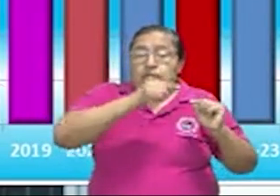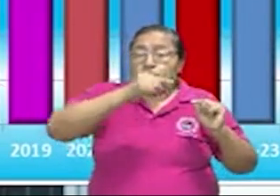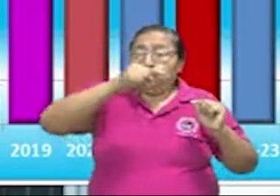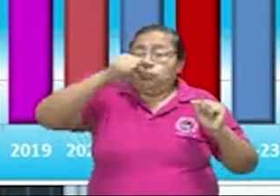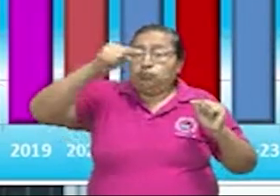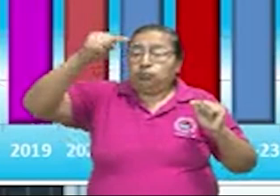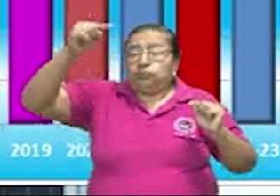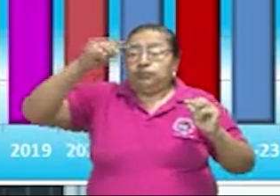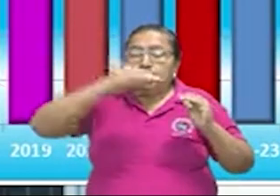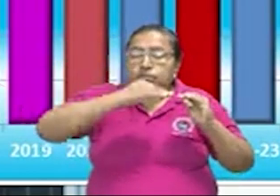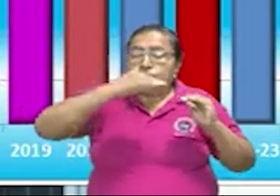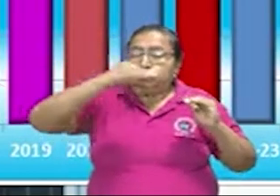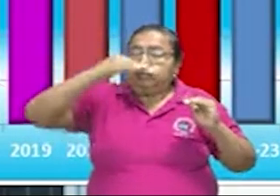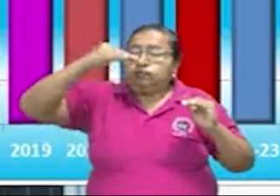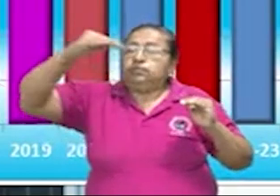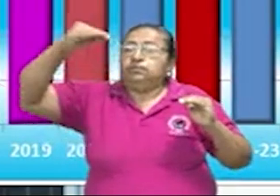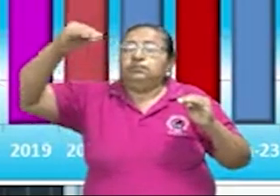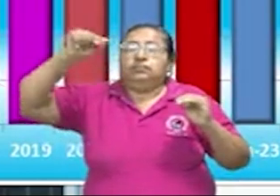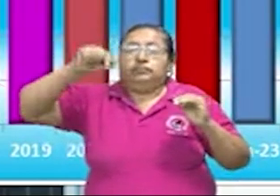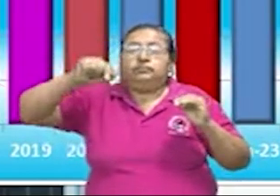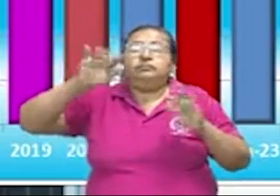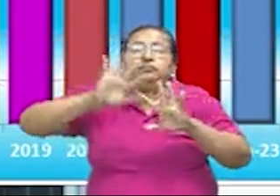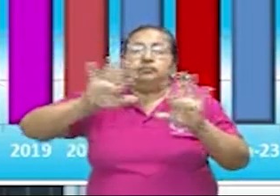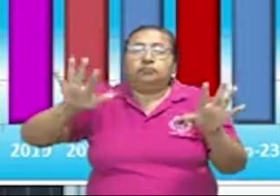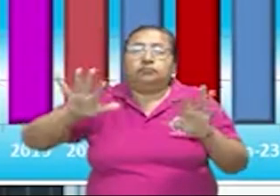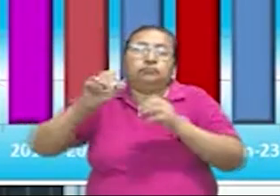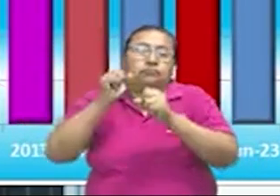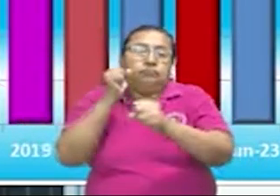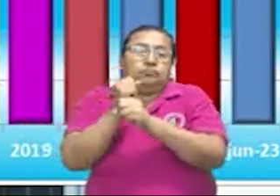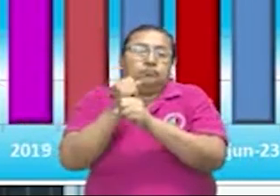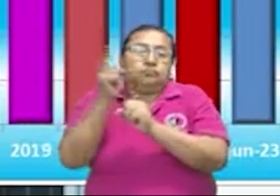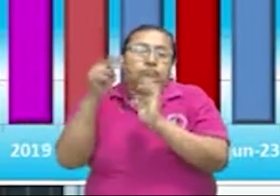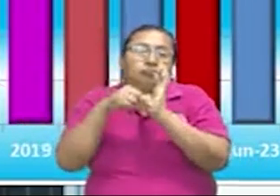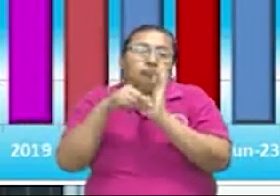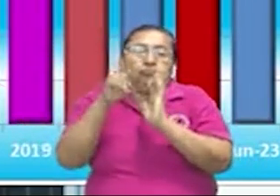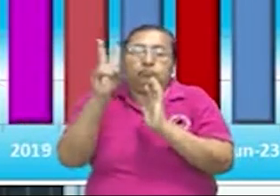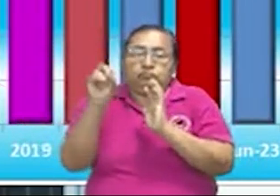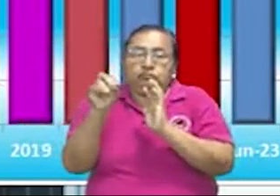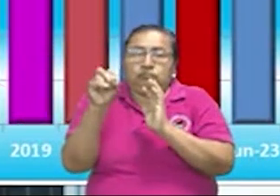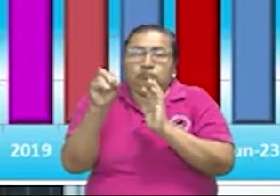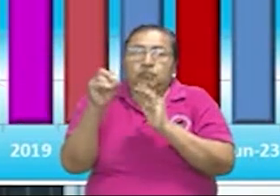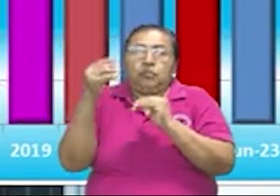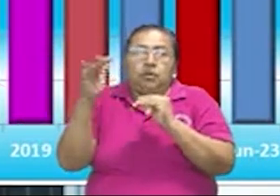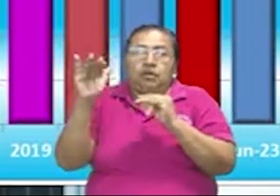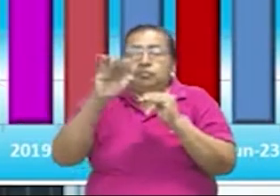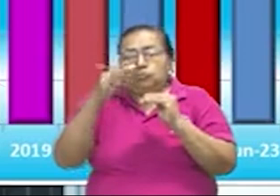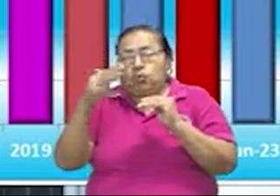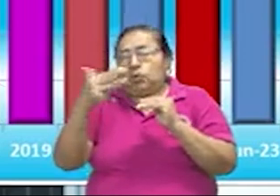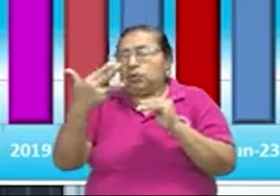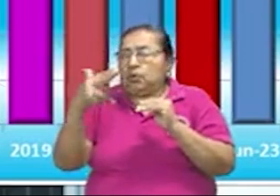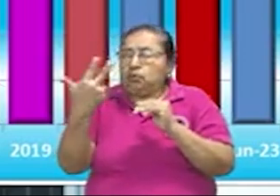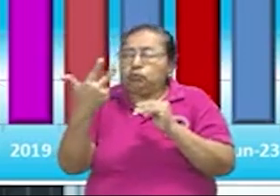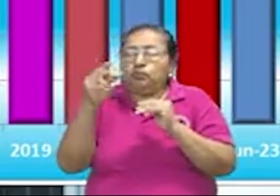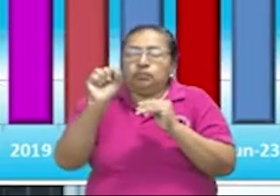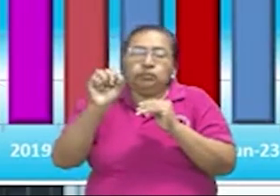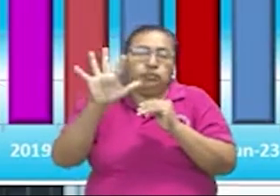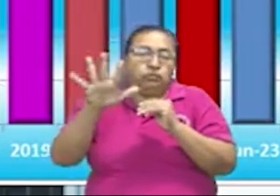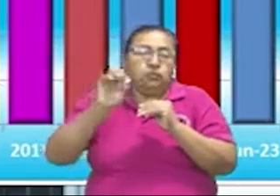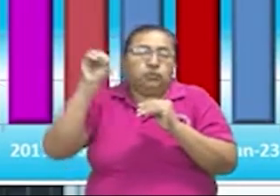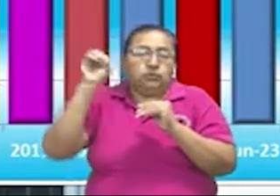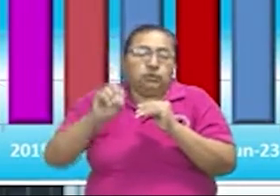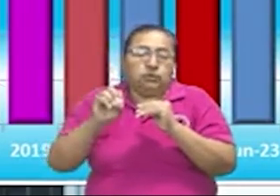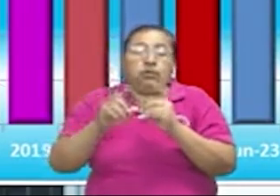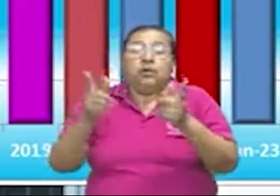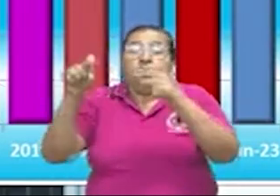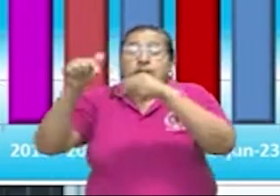año se vino aumentando, hasta que ya en el año 2020 ya estábamos en 98.5%.